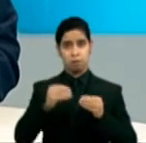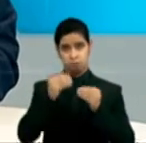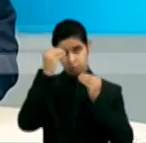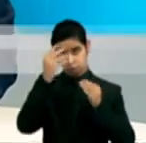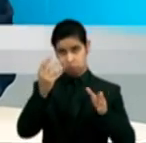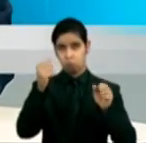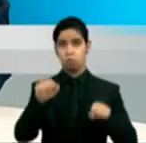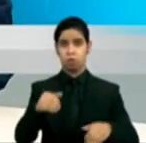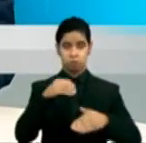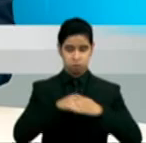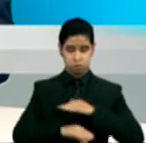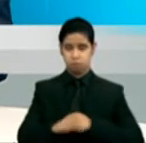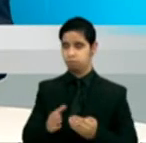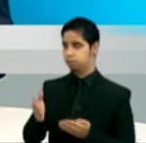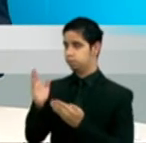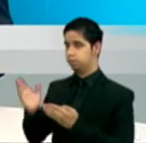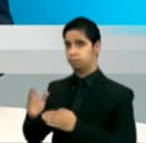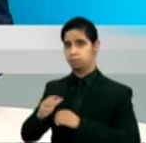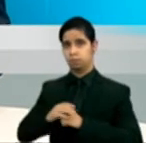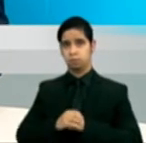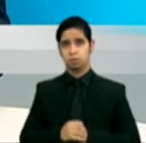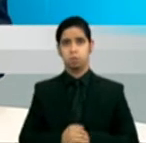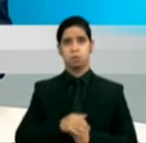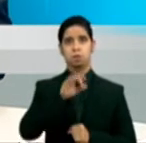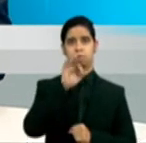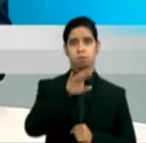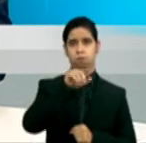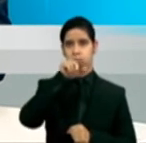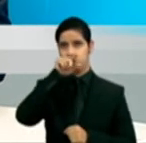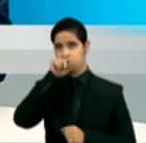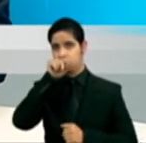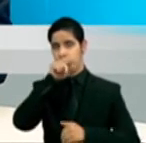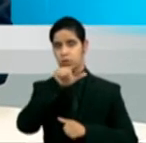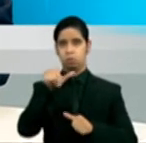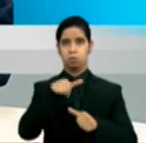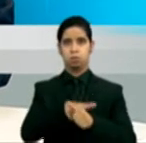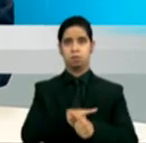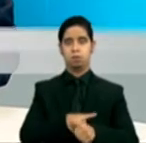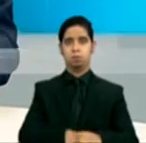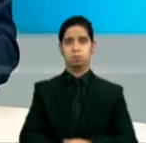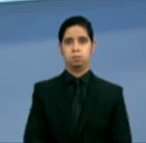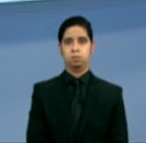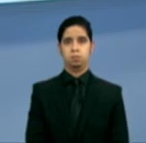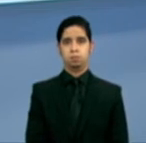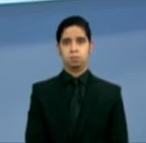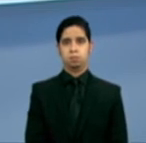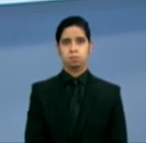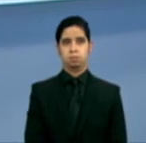noticias, visite nuestra página wipr.pr y síganos en nuestras redes en Facebook y Twitter.